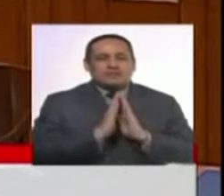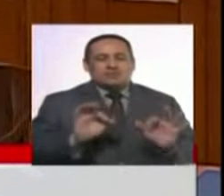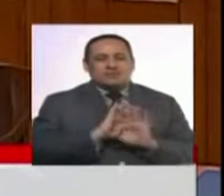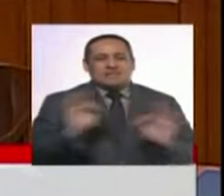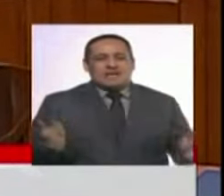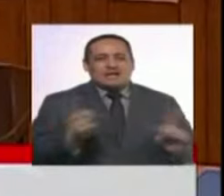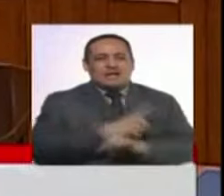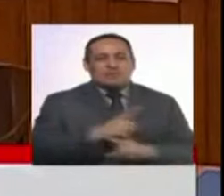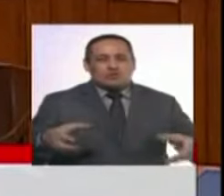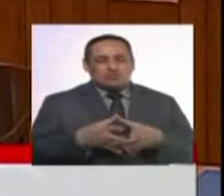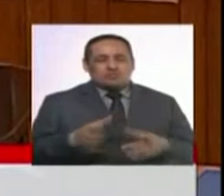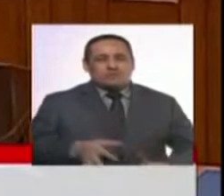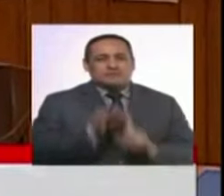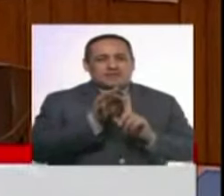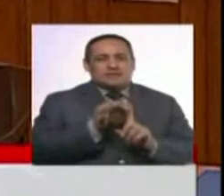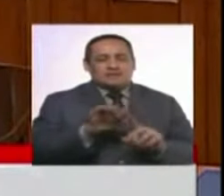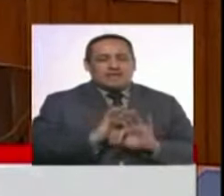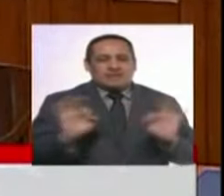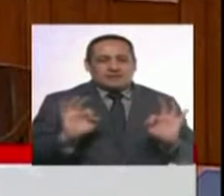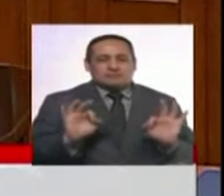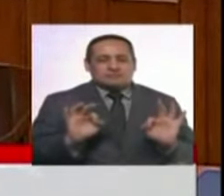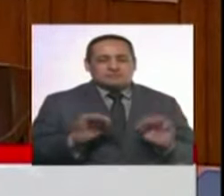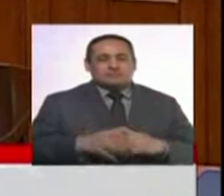cambio alguno en el equipo especial